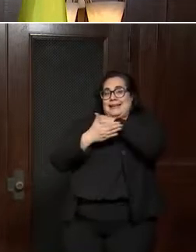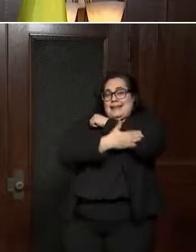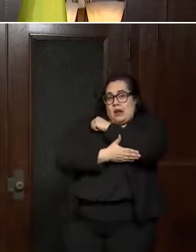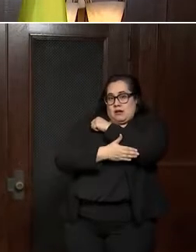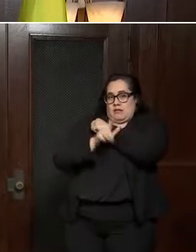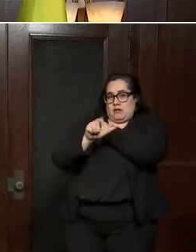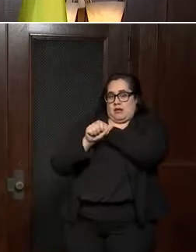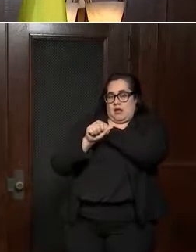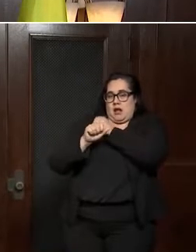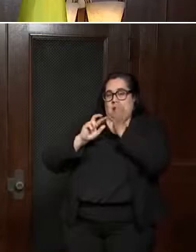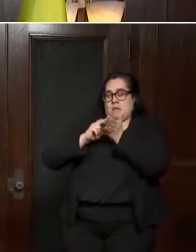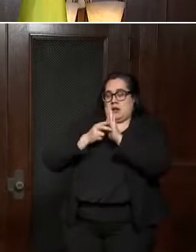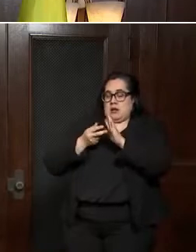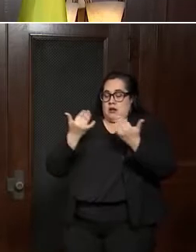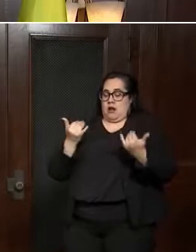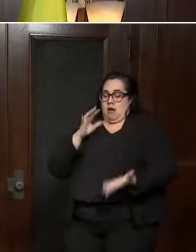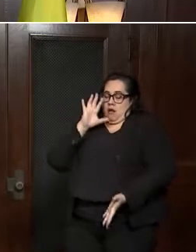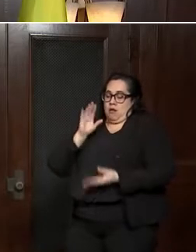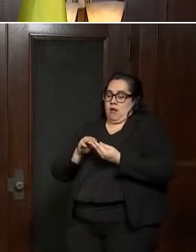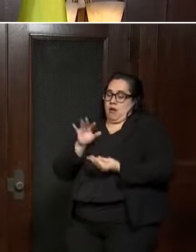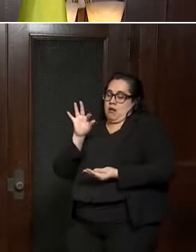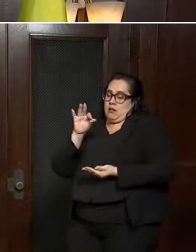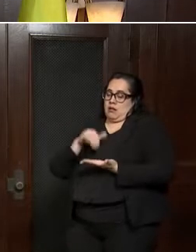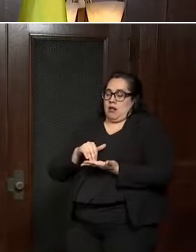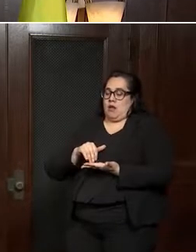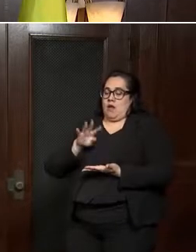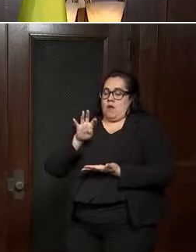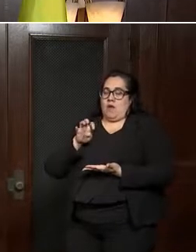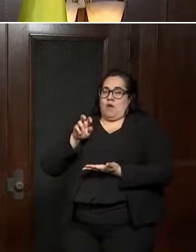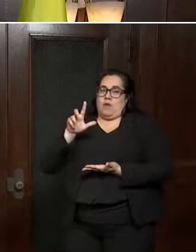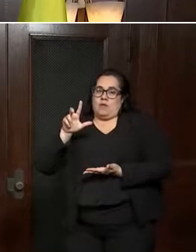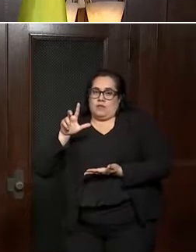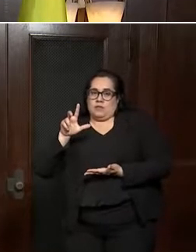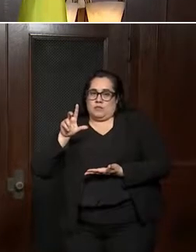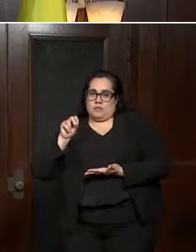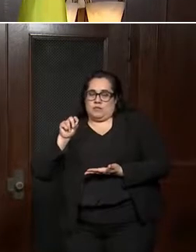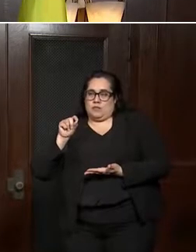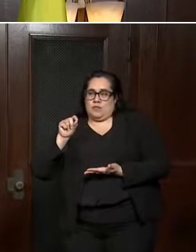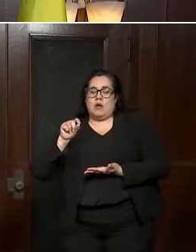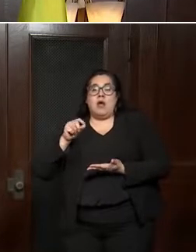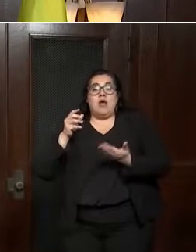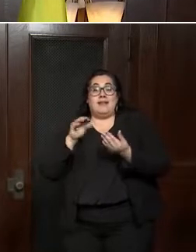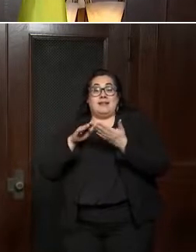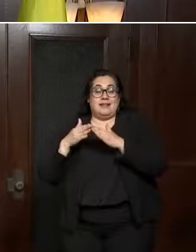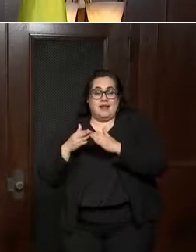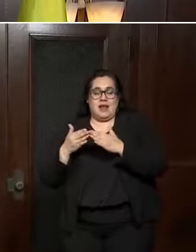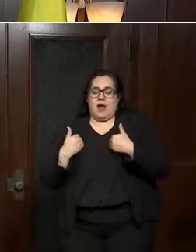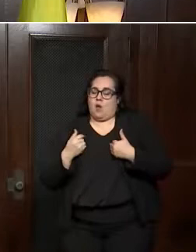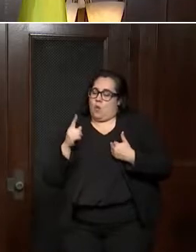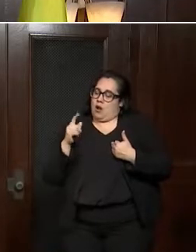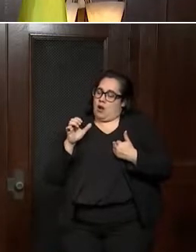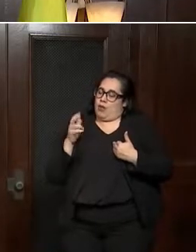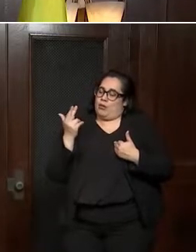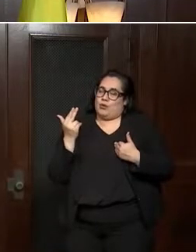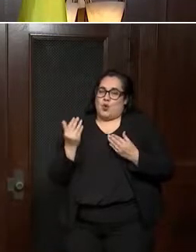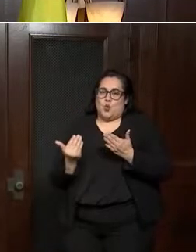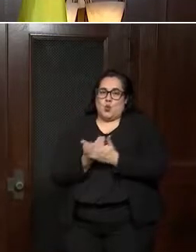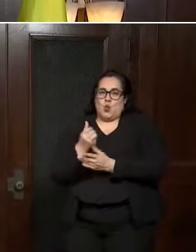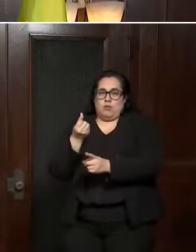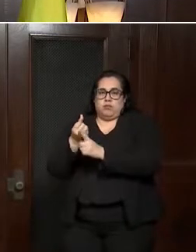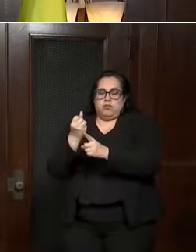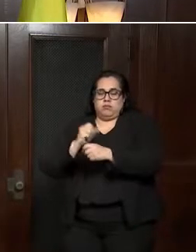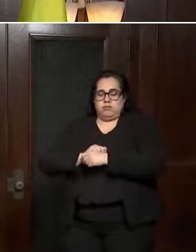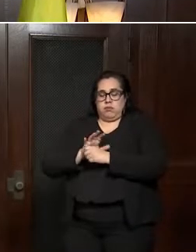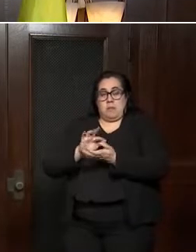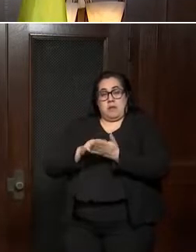Ángeles, llegando a un total de 9,420. En la ciudad tuvimos 113 nuevos casos, llegando